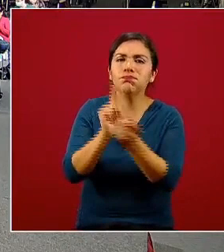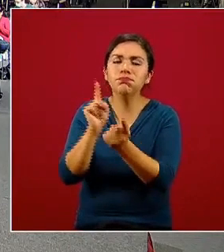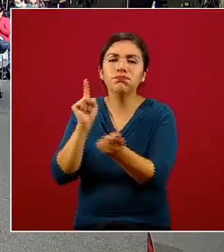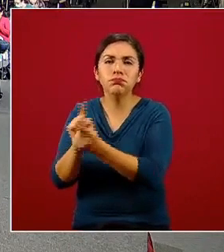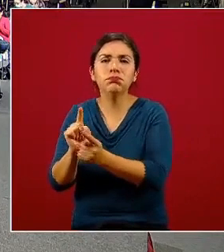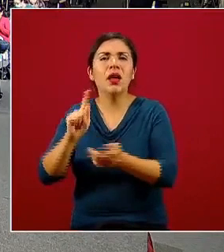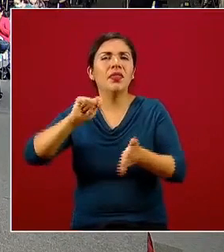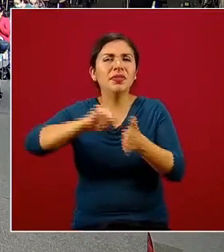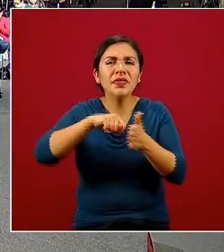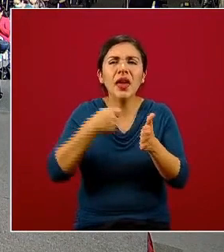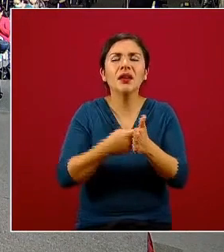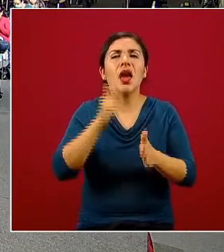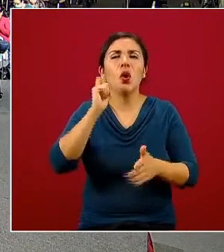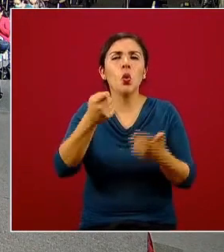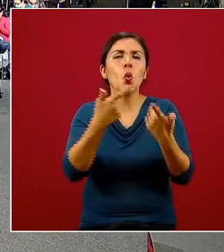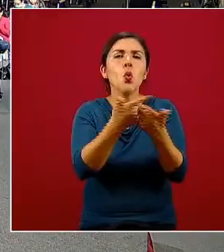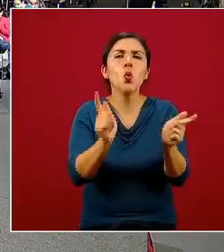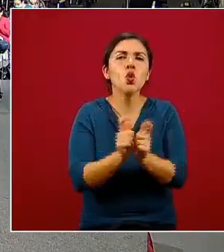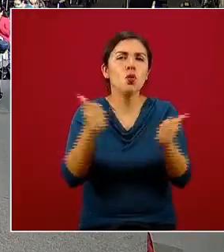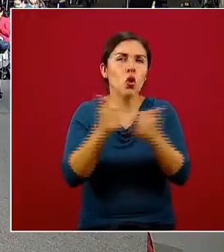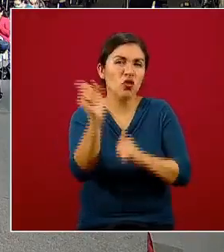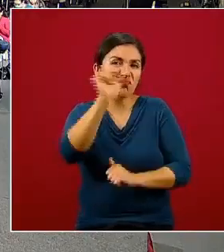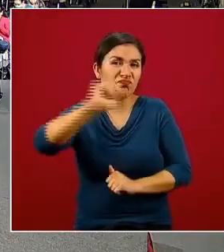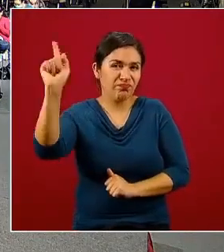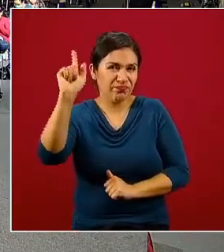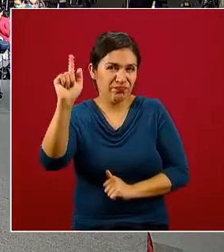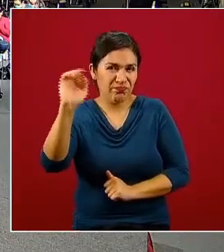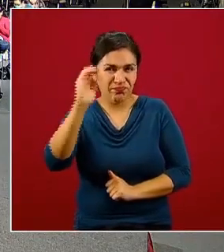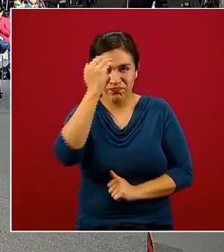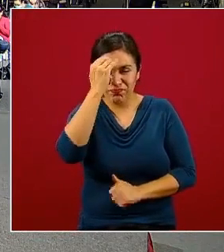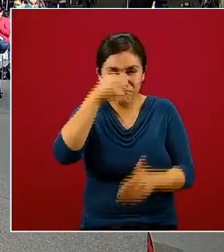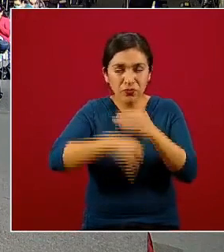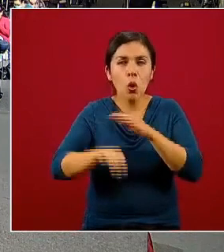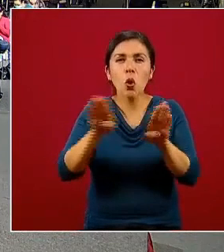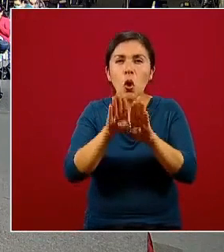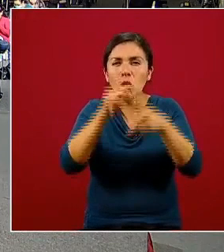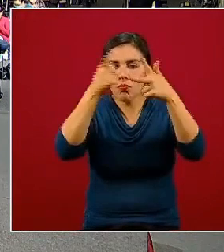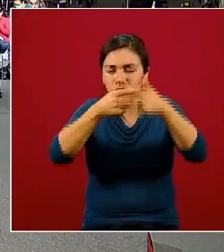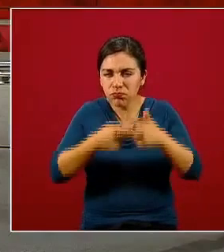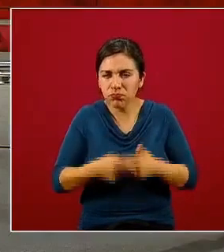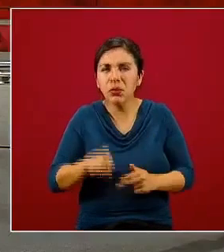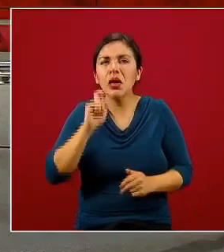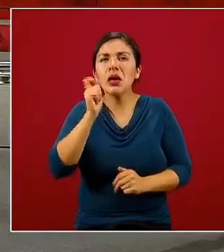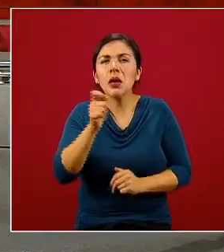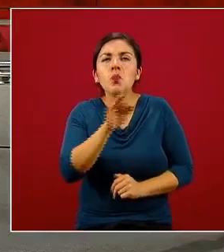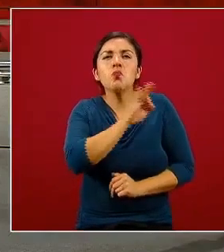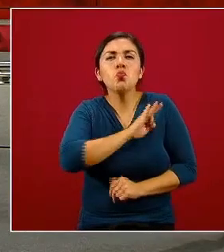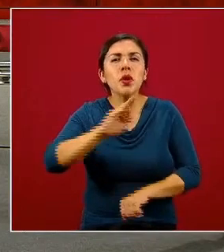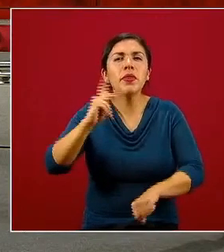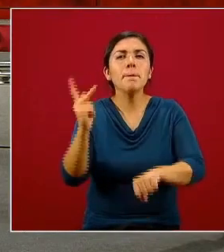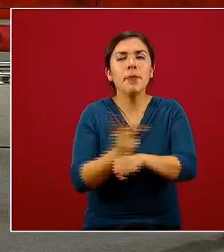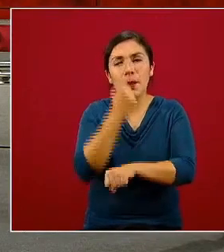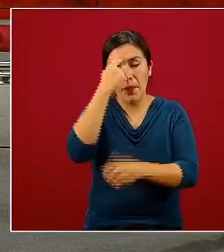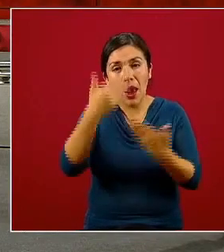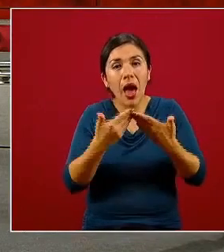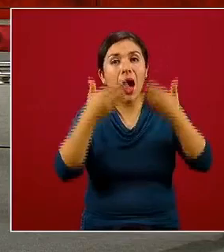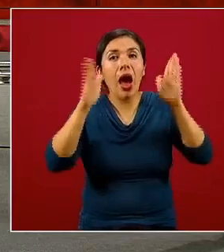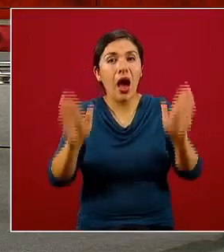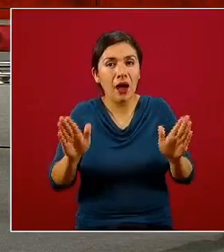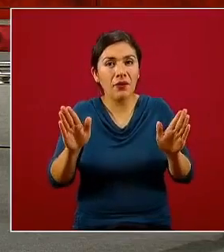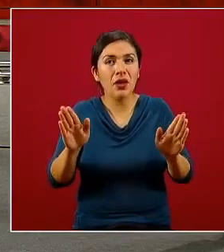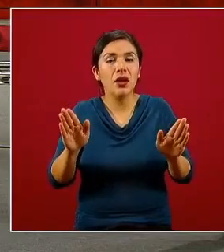conversaciones técnicas con estos grupos académicos de proyecciones de los escenarios de la reapertura,